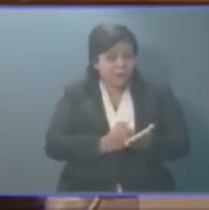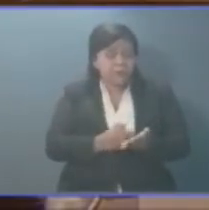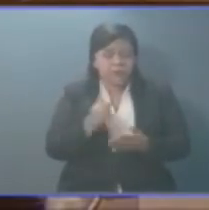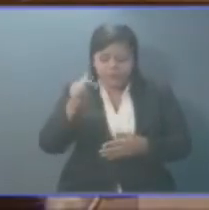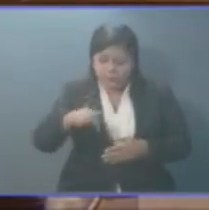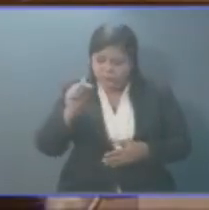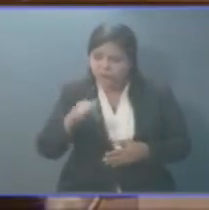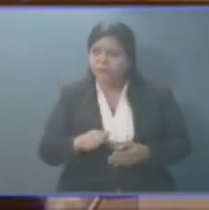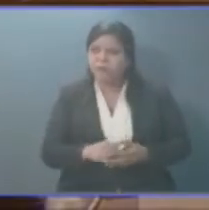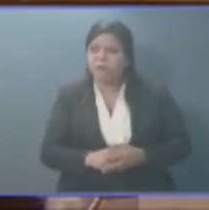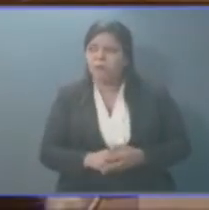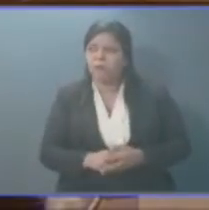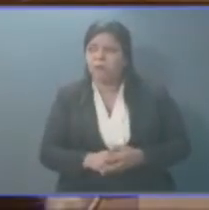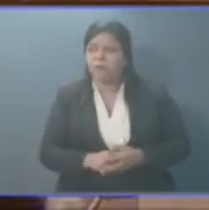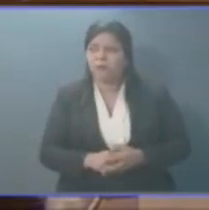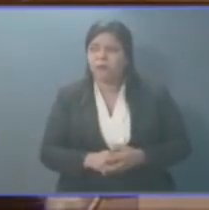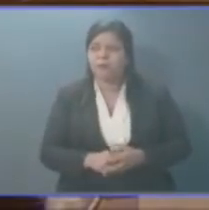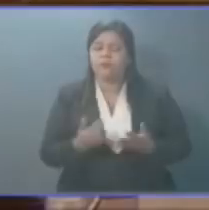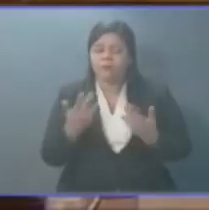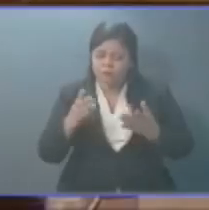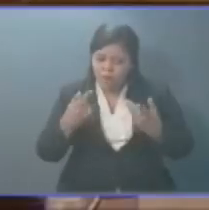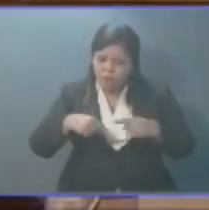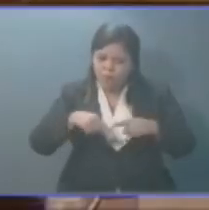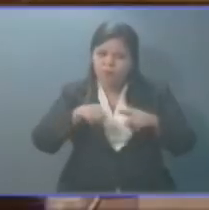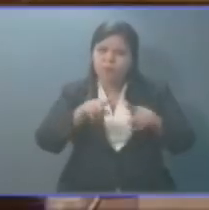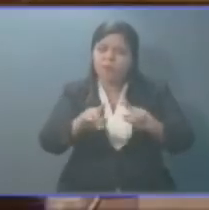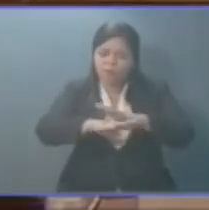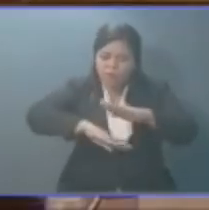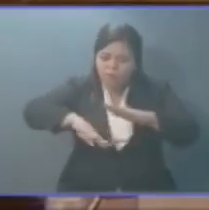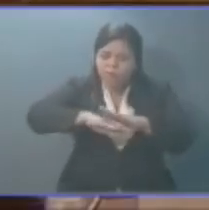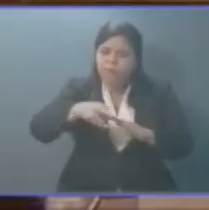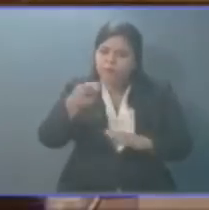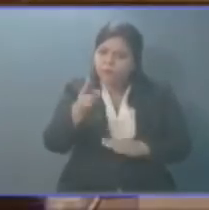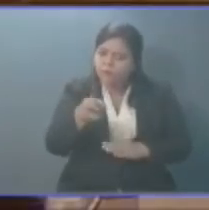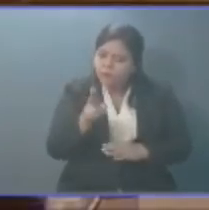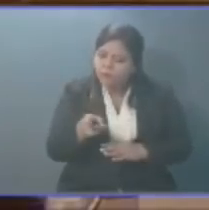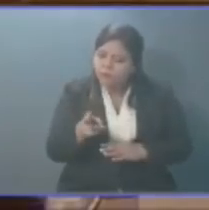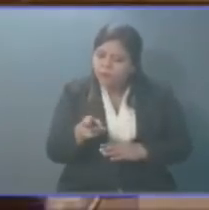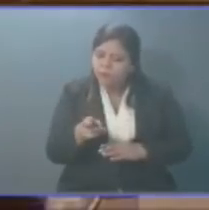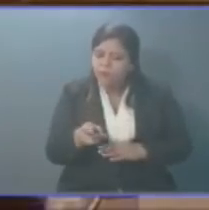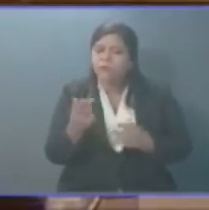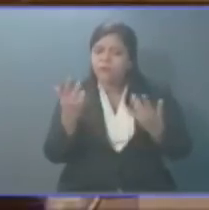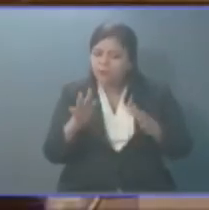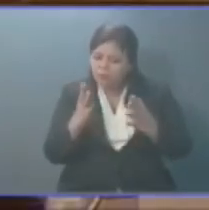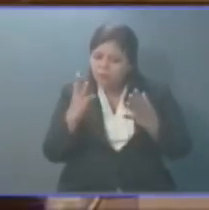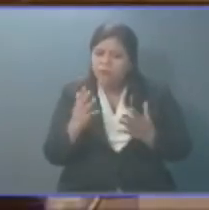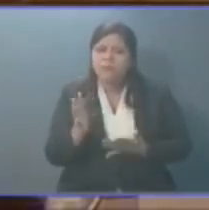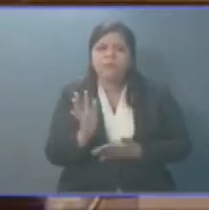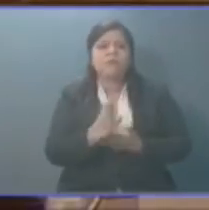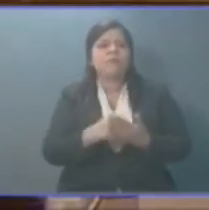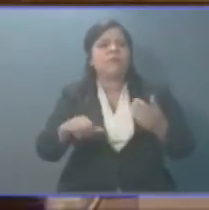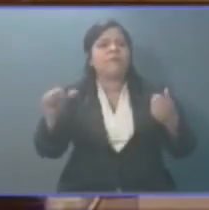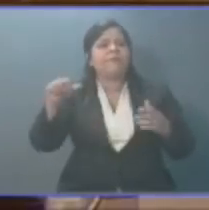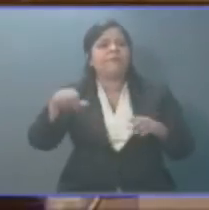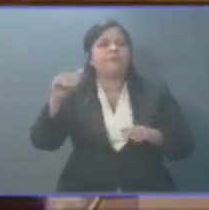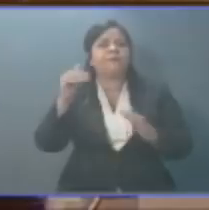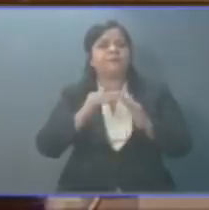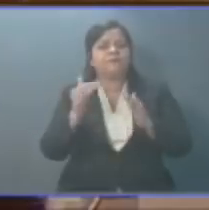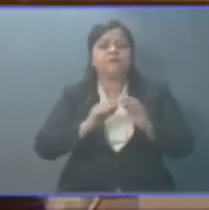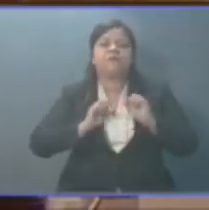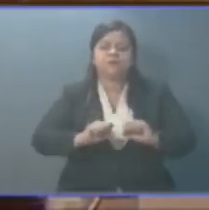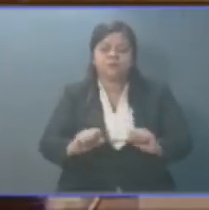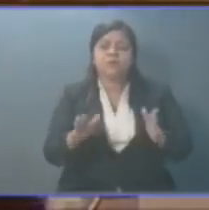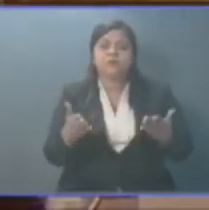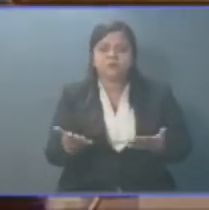acá y que ha seguido sobre esa misma vía, es tener algo muerto para que no se tutelara